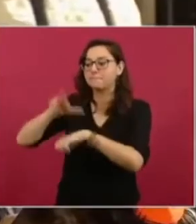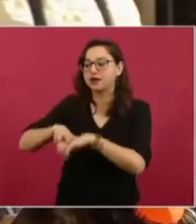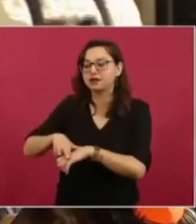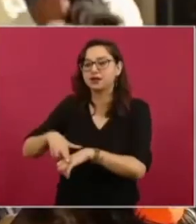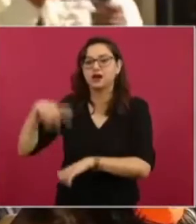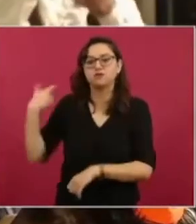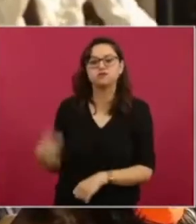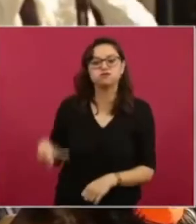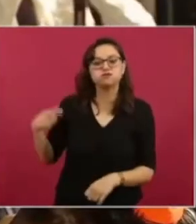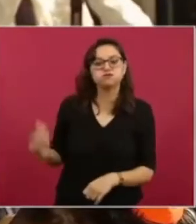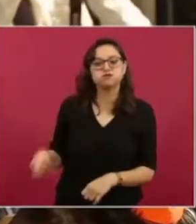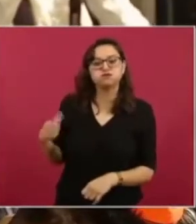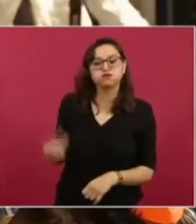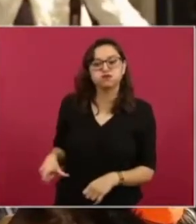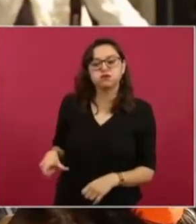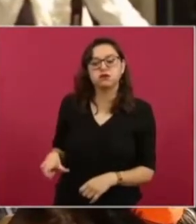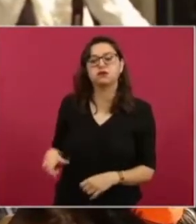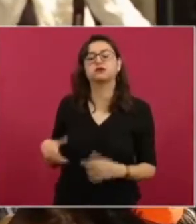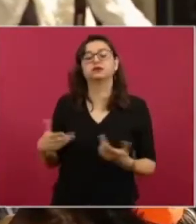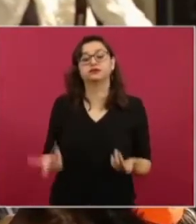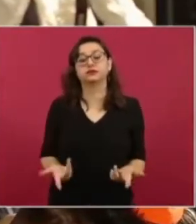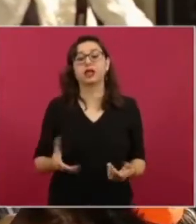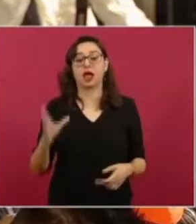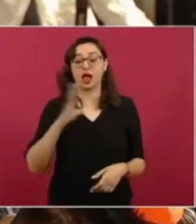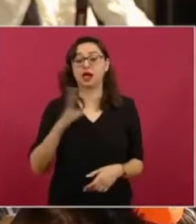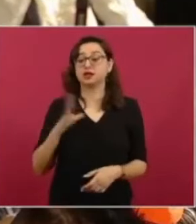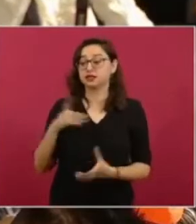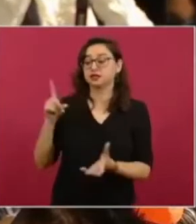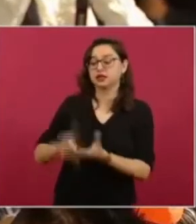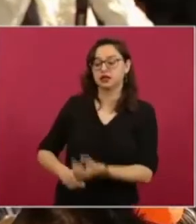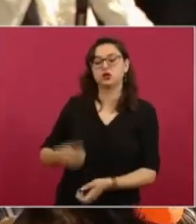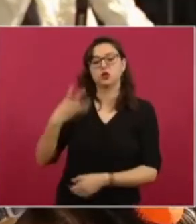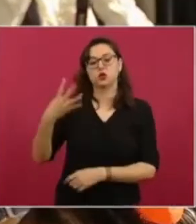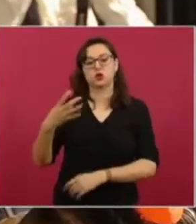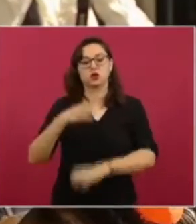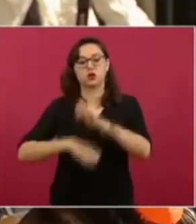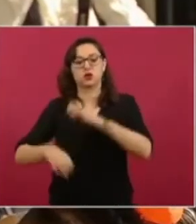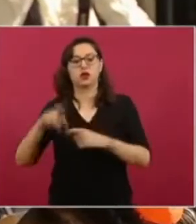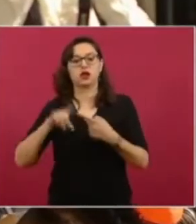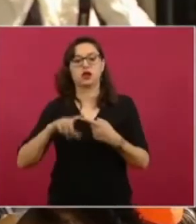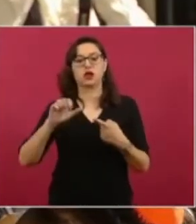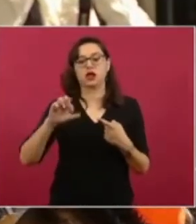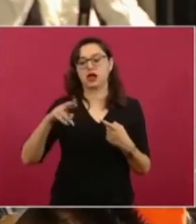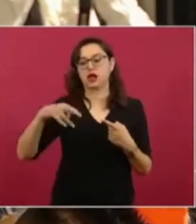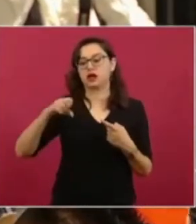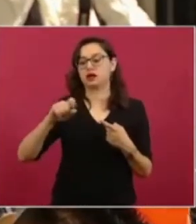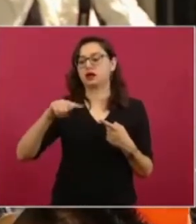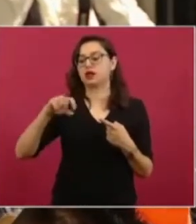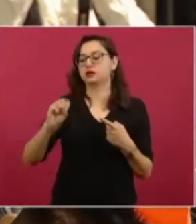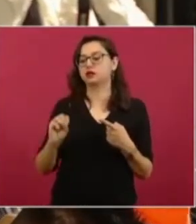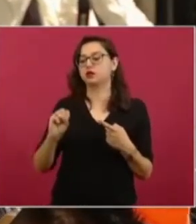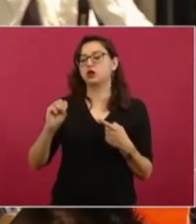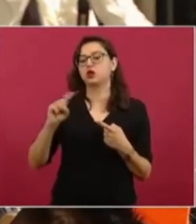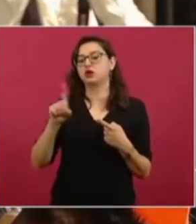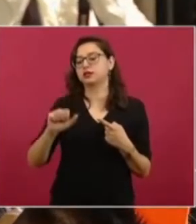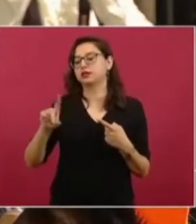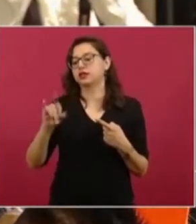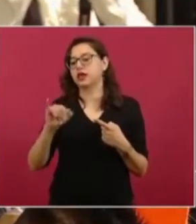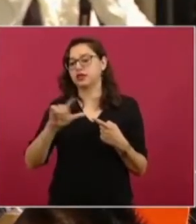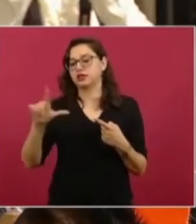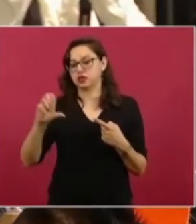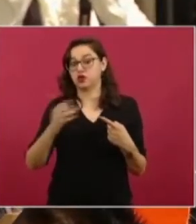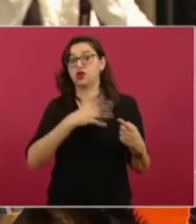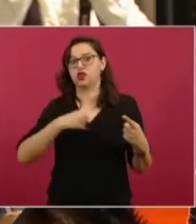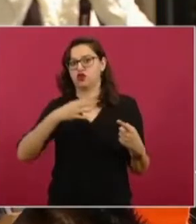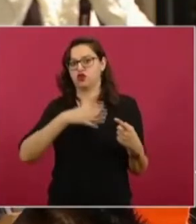los empresarios involucrados. El primero es Ernesto Zedillo, hijo del expresidente,